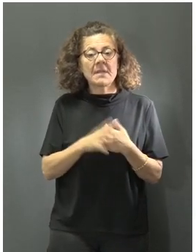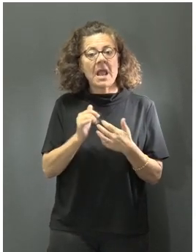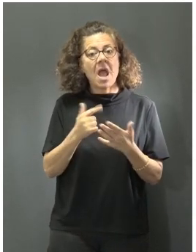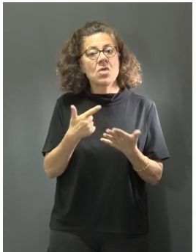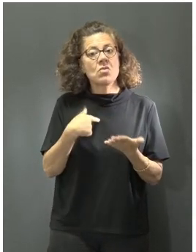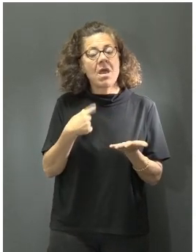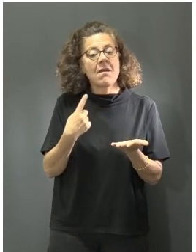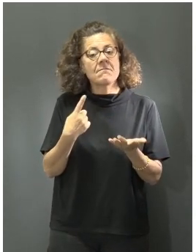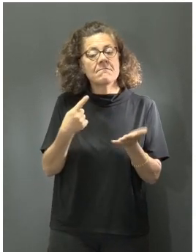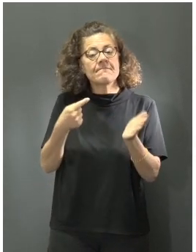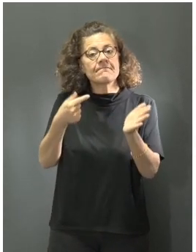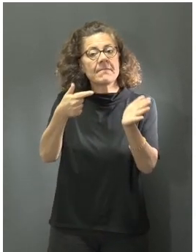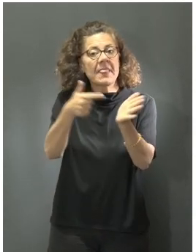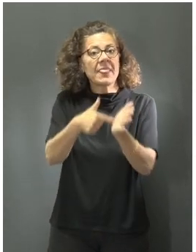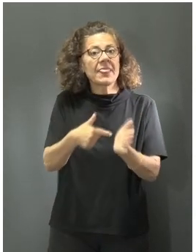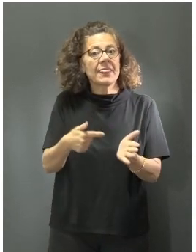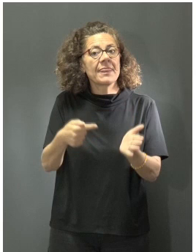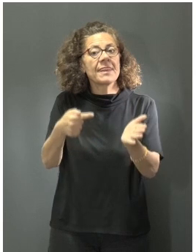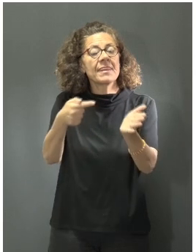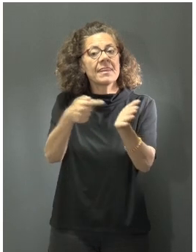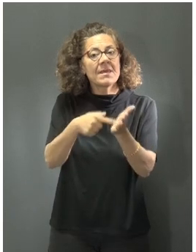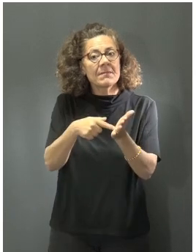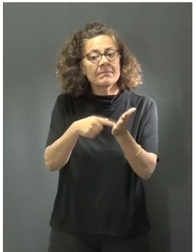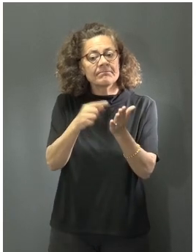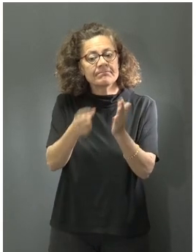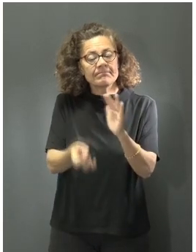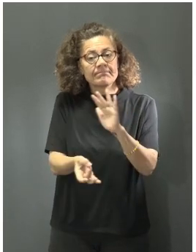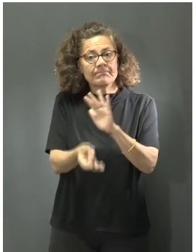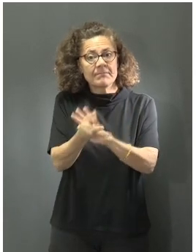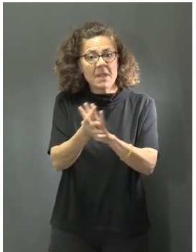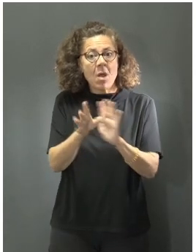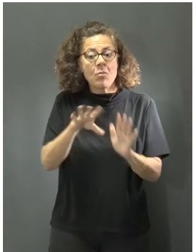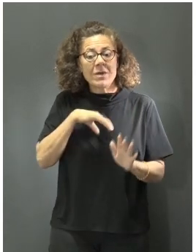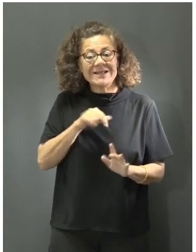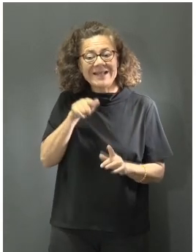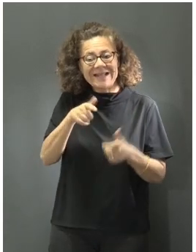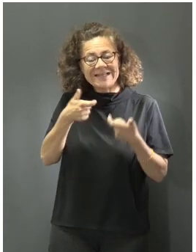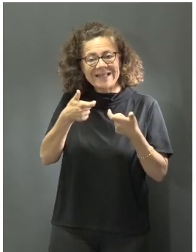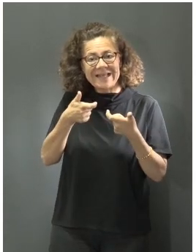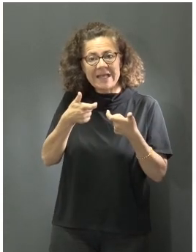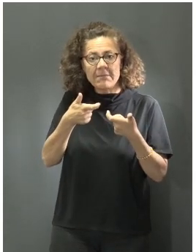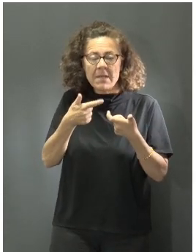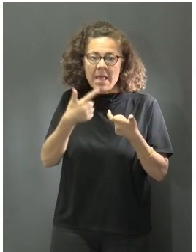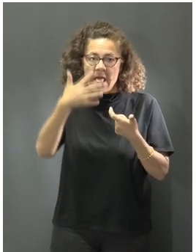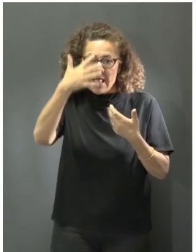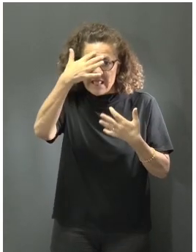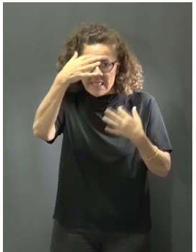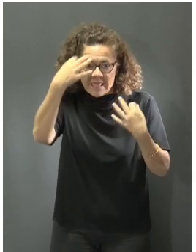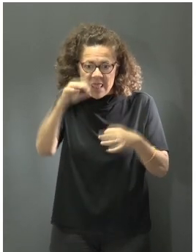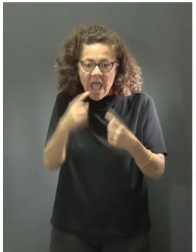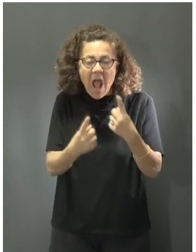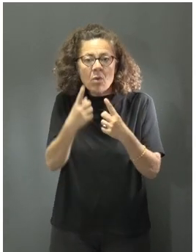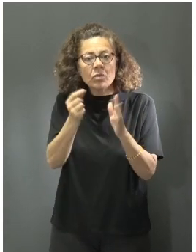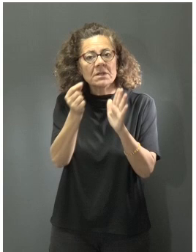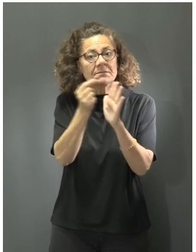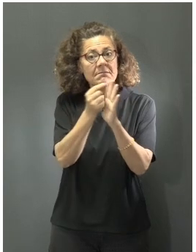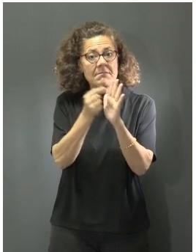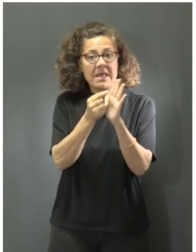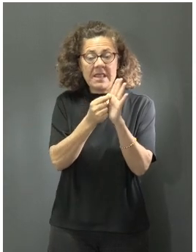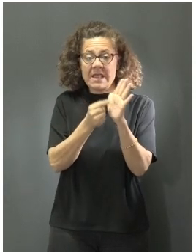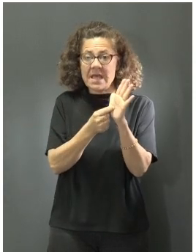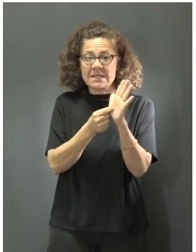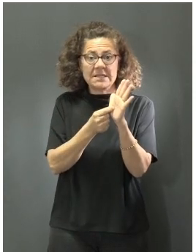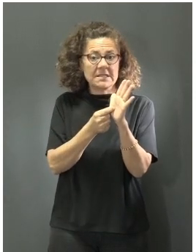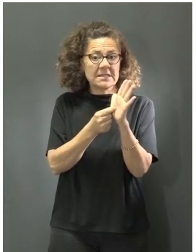demanda de implementar quizá desde ese desconocimiento ciertas medidas que